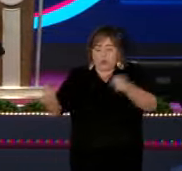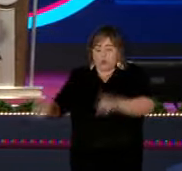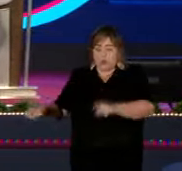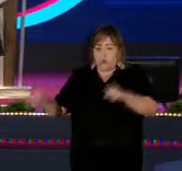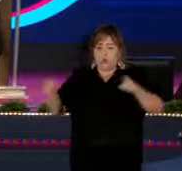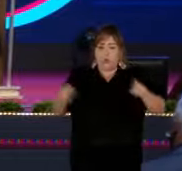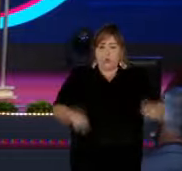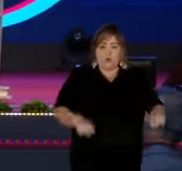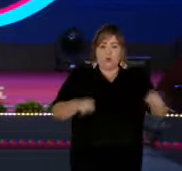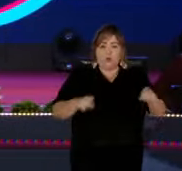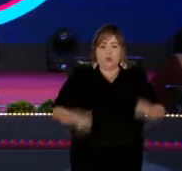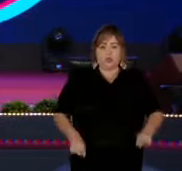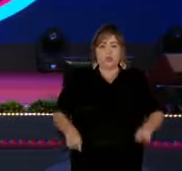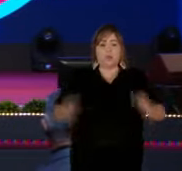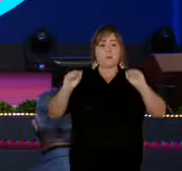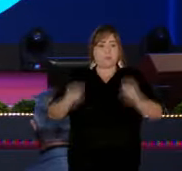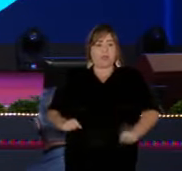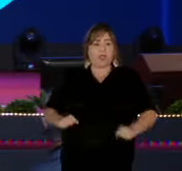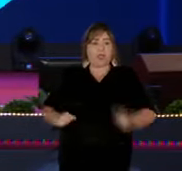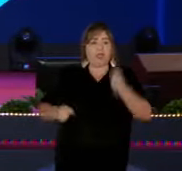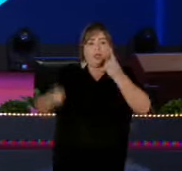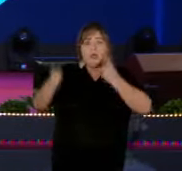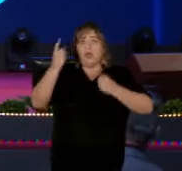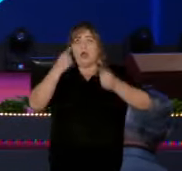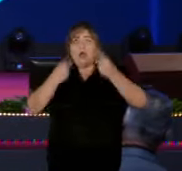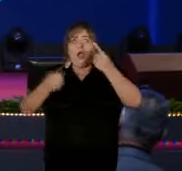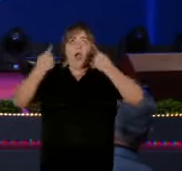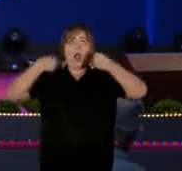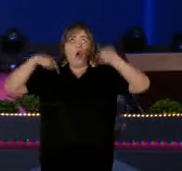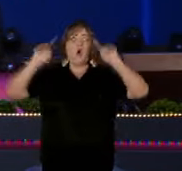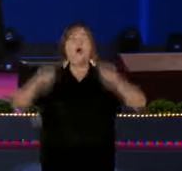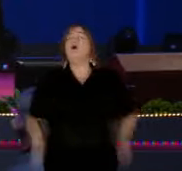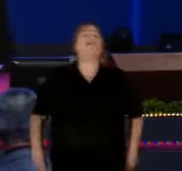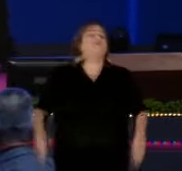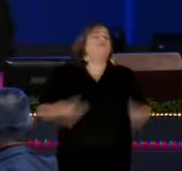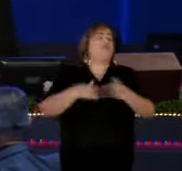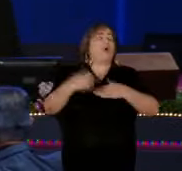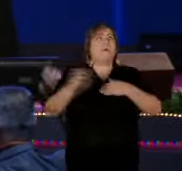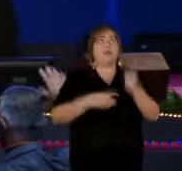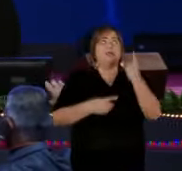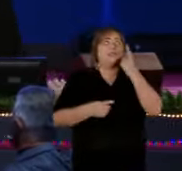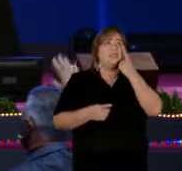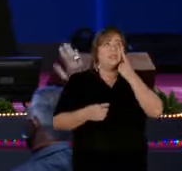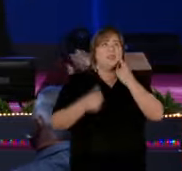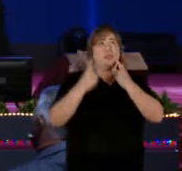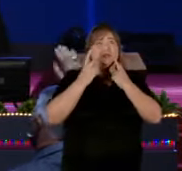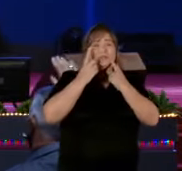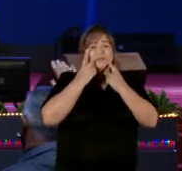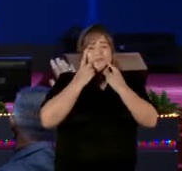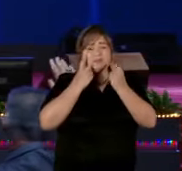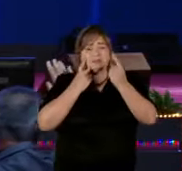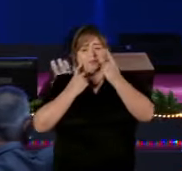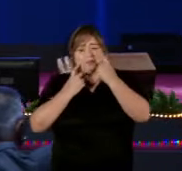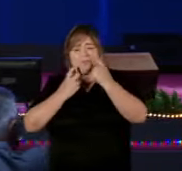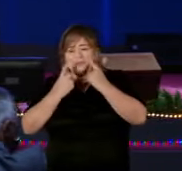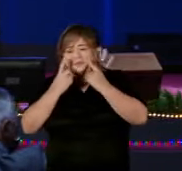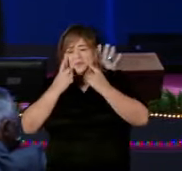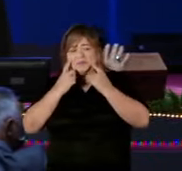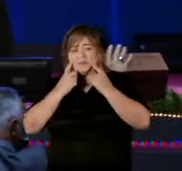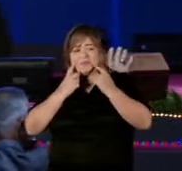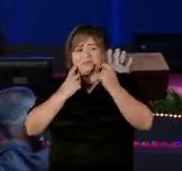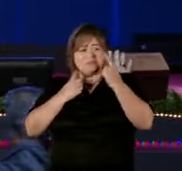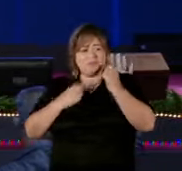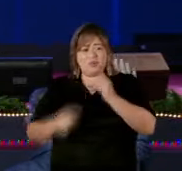puedes lograr con tus lágrimas, pero sigues atravesando y llora, pero sigue atravesando, sigues en movimiento. La prueba no